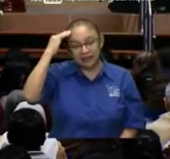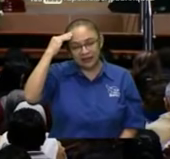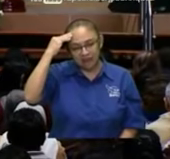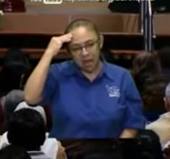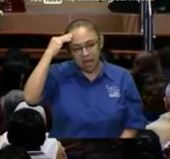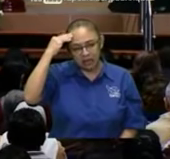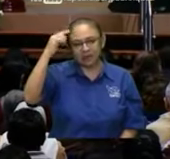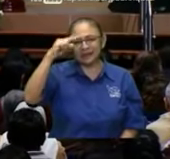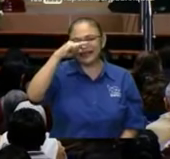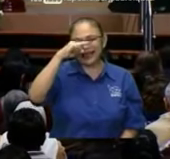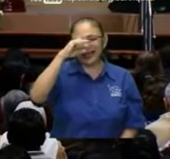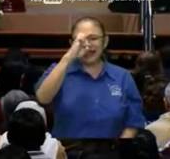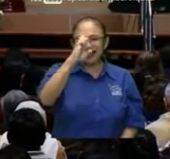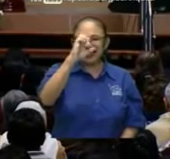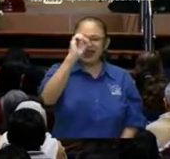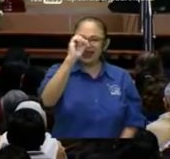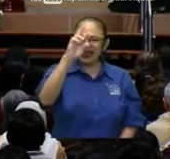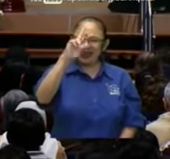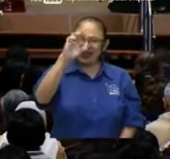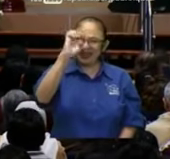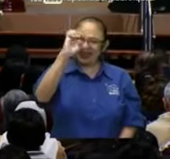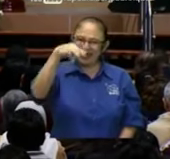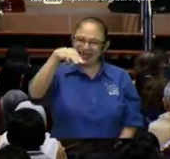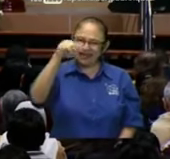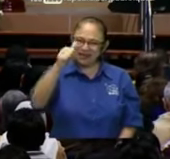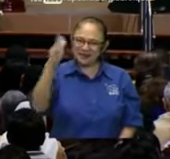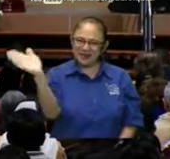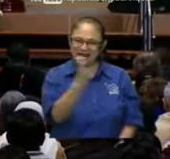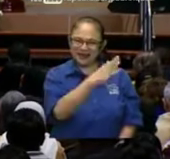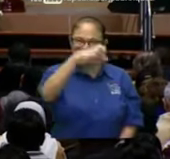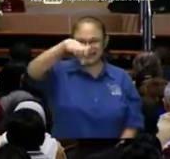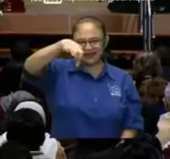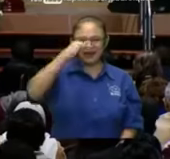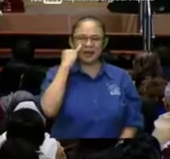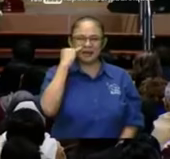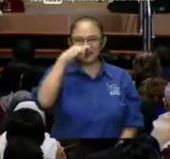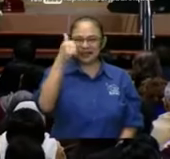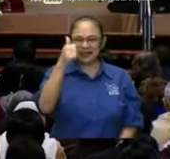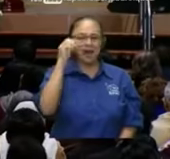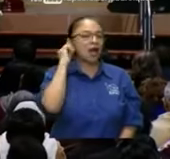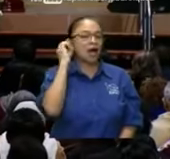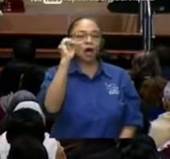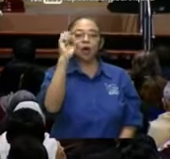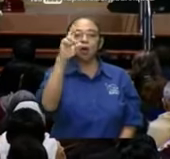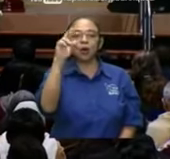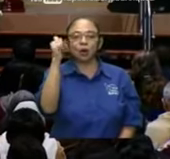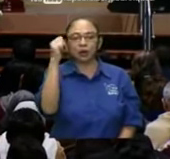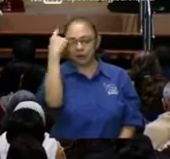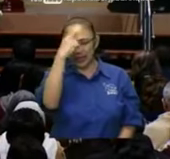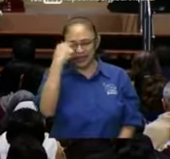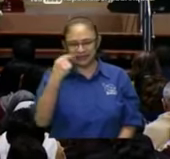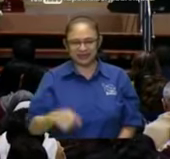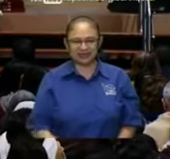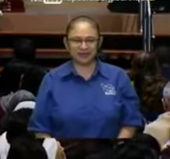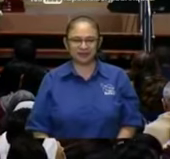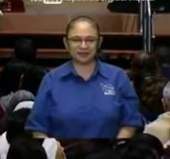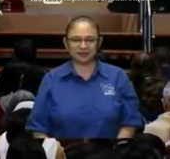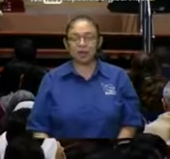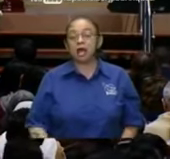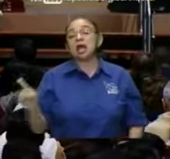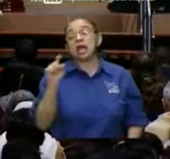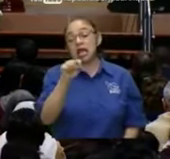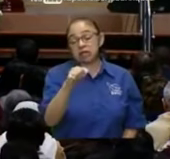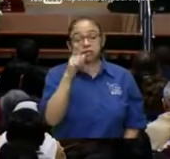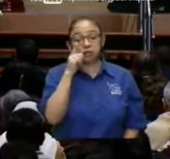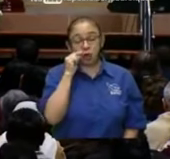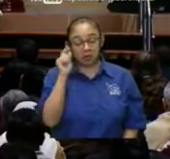sirve. Bueno, hace como 1000 años, a mí así me lo explicaron. Un señor no tenía nada, que se llamaba Pitágoras, no tenía nada que